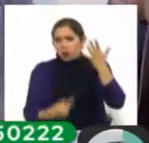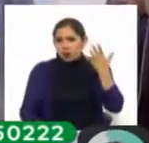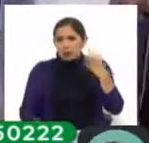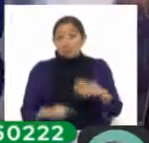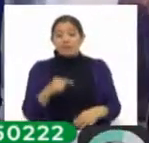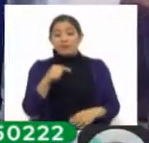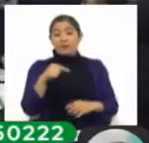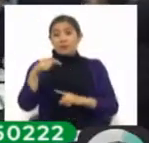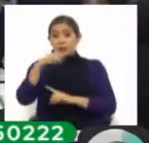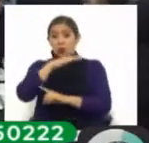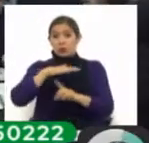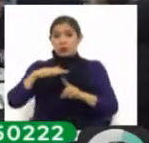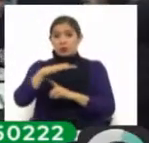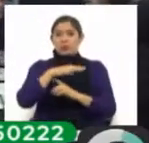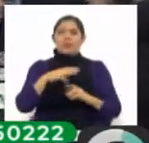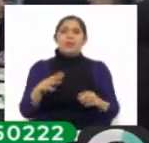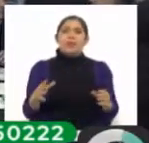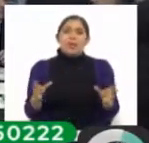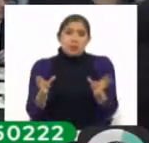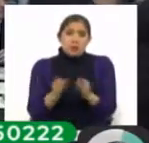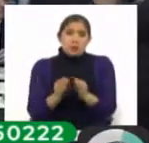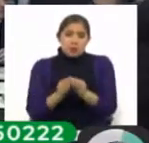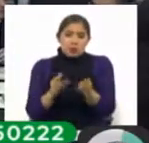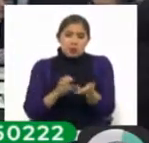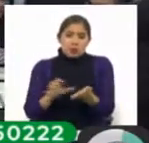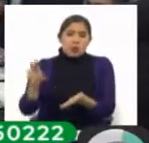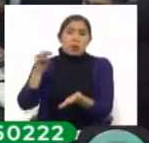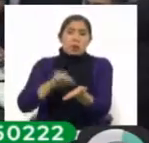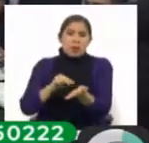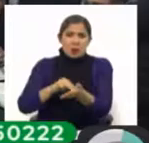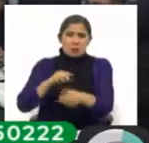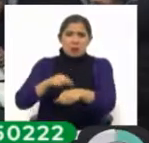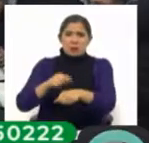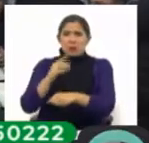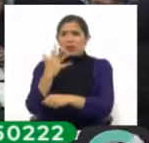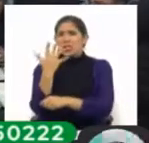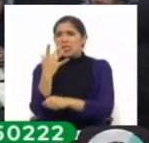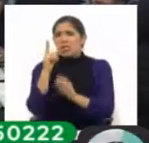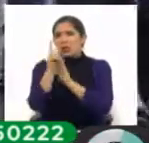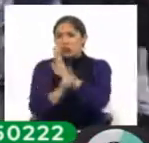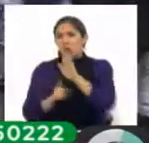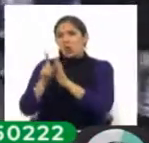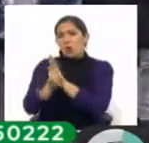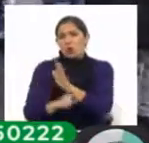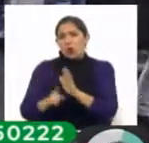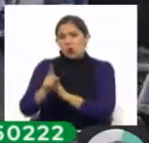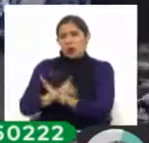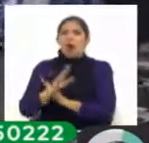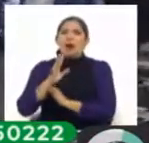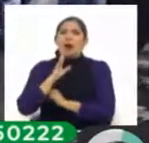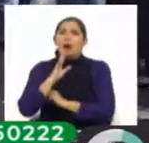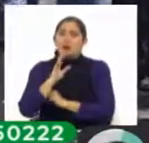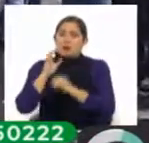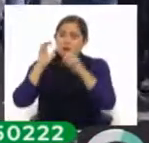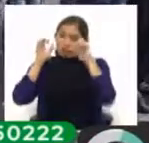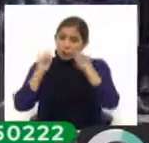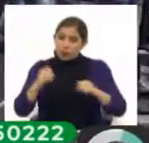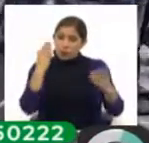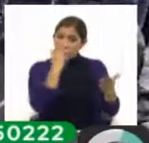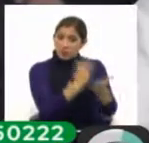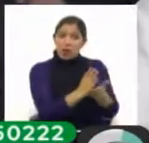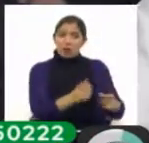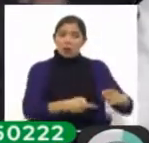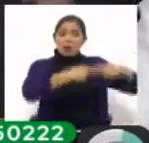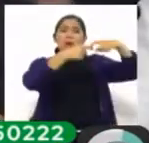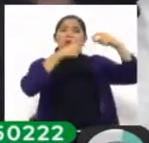marco, tras una reunión del sector que duró por más de 5 horas, hicieron conocer que las medidas se levantan siempre y cuando exista un